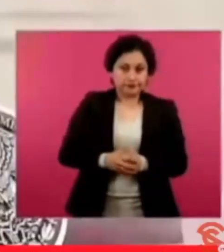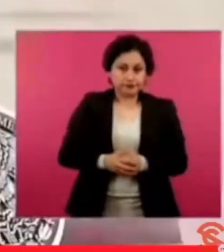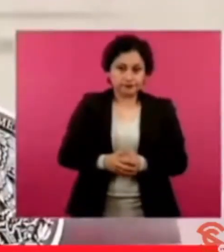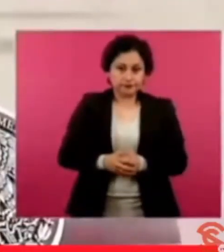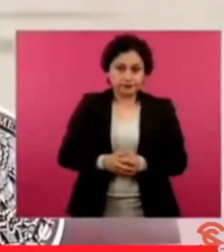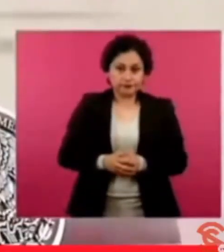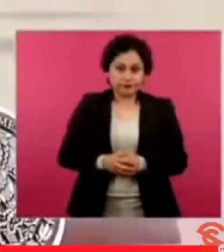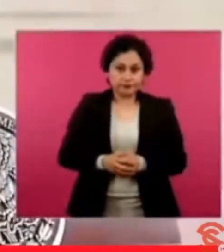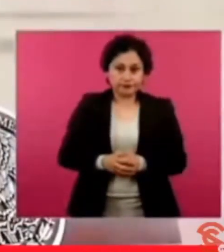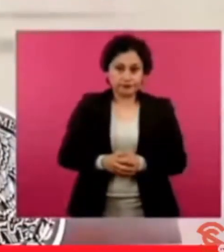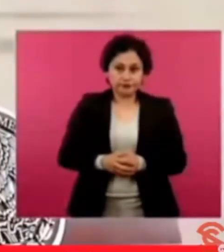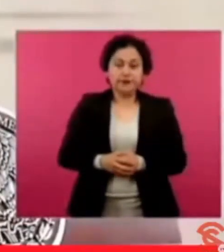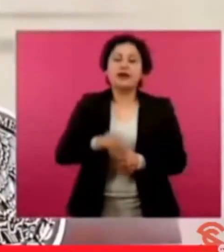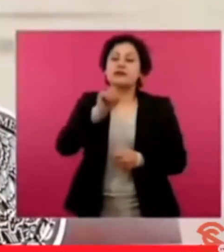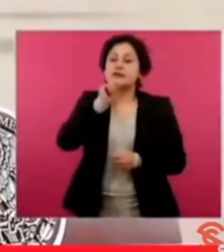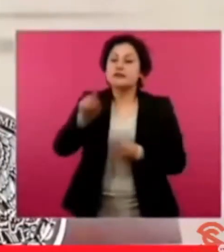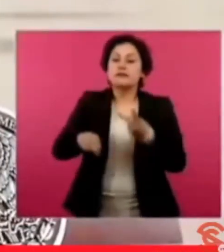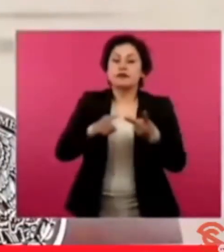y Hidalgo.